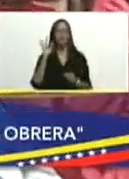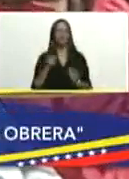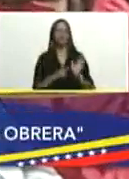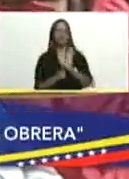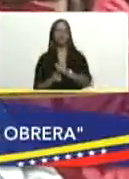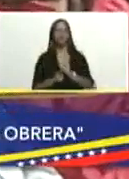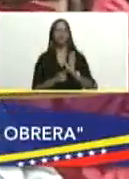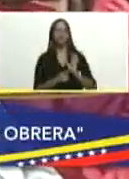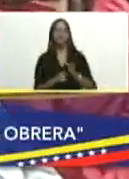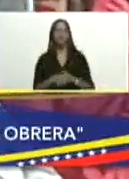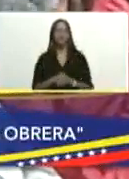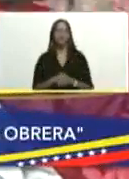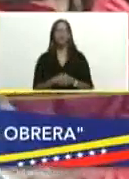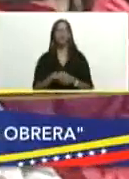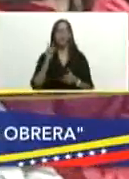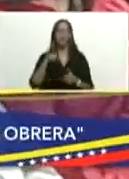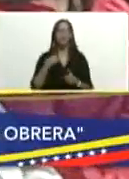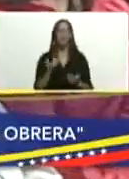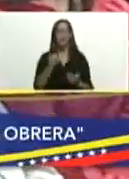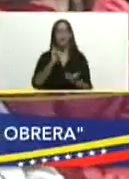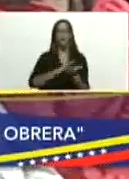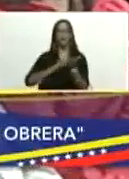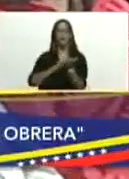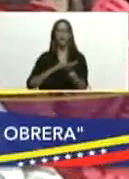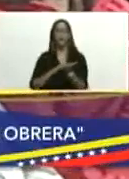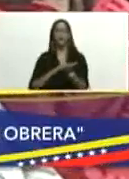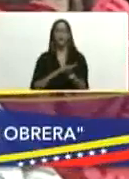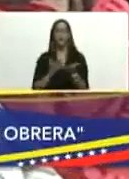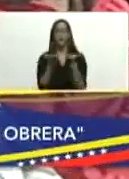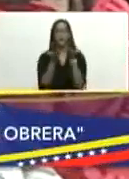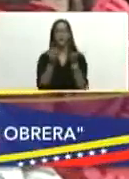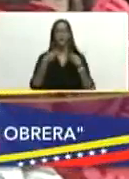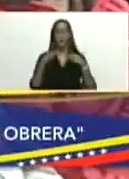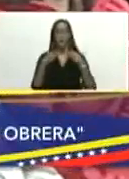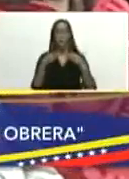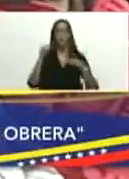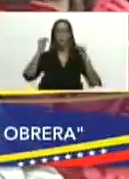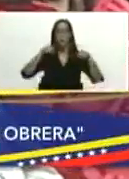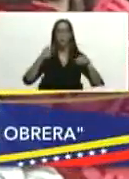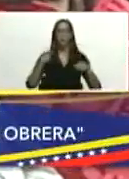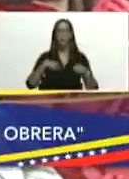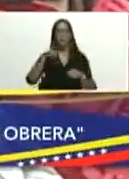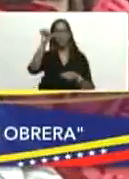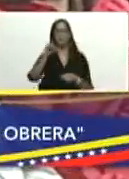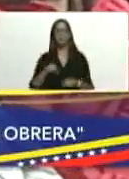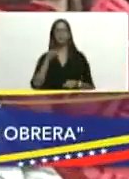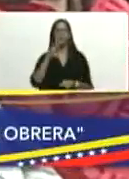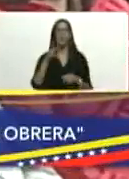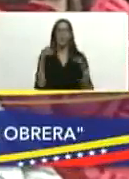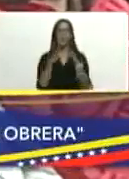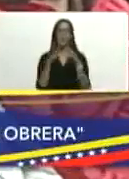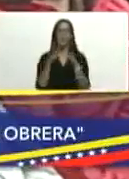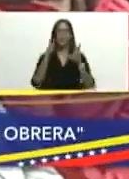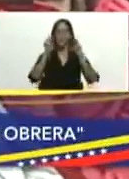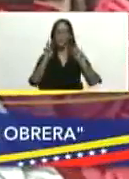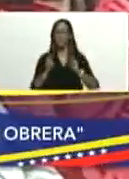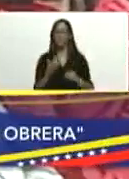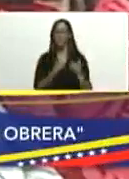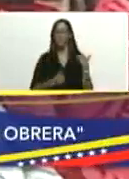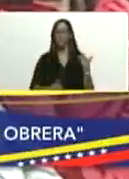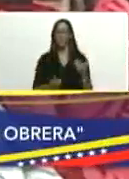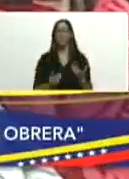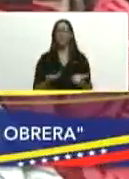de fibra óptica de cantv que nos están dando soluciones a los servicios públicos de telecomunicaciones pero esta instancia de investigación presidente parte